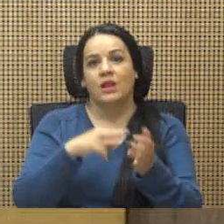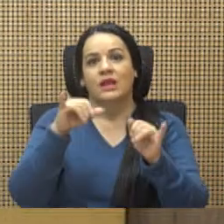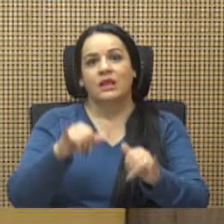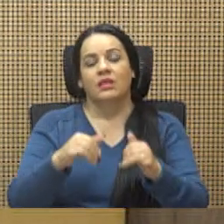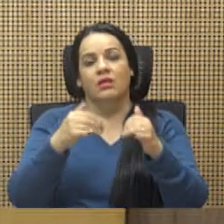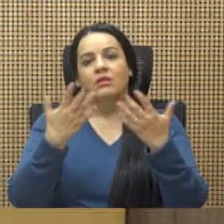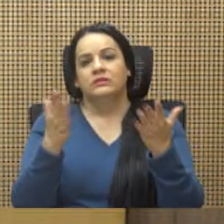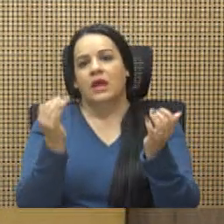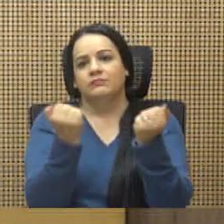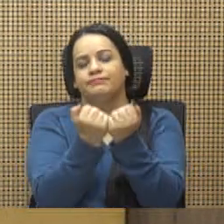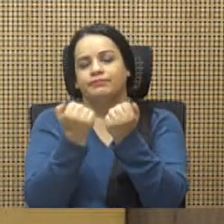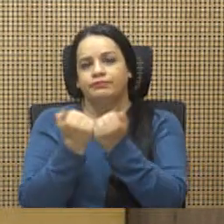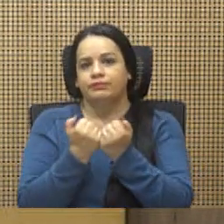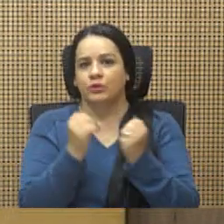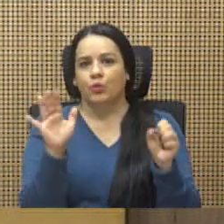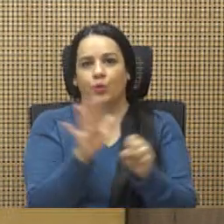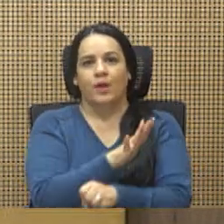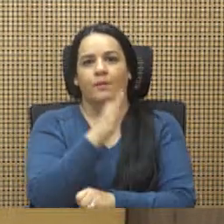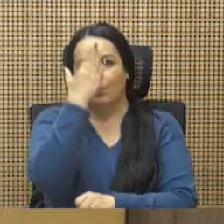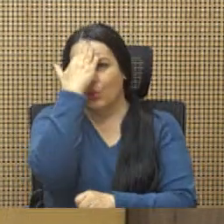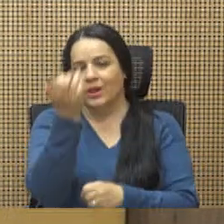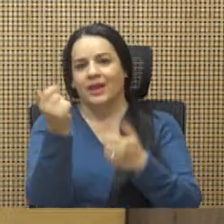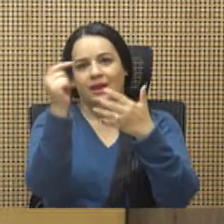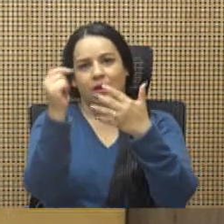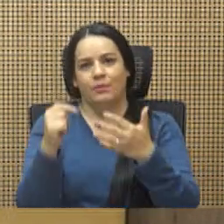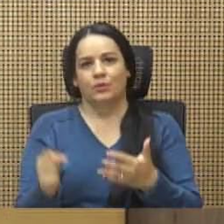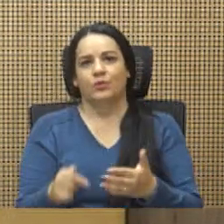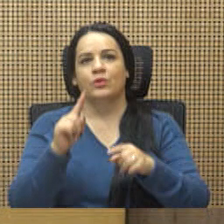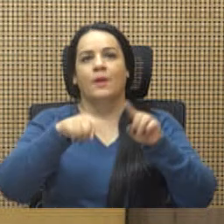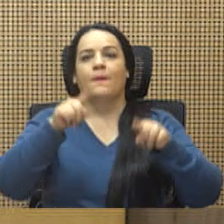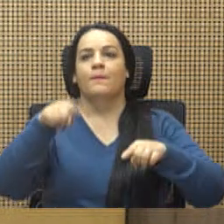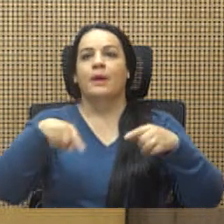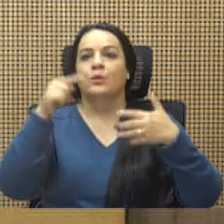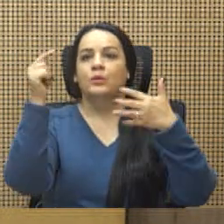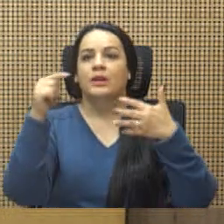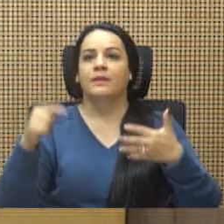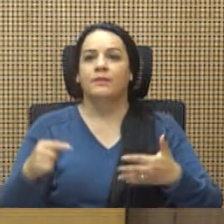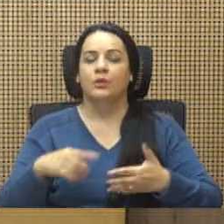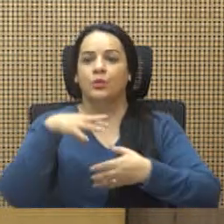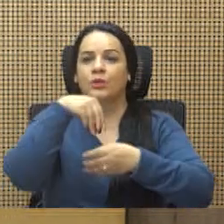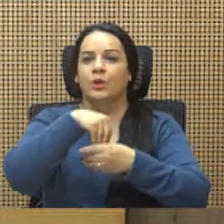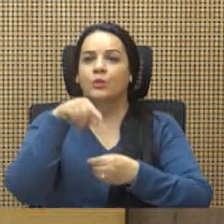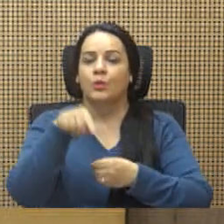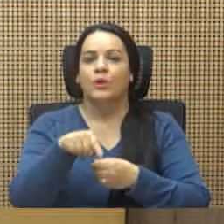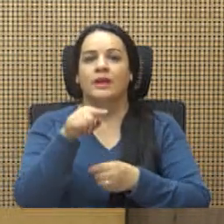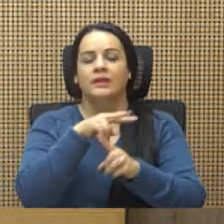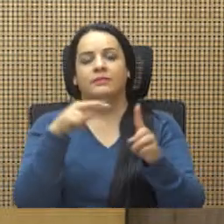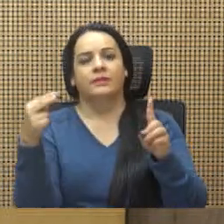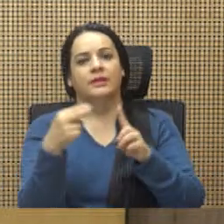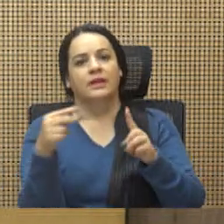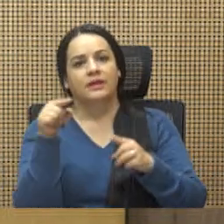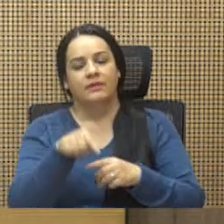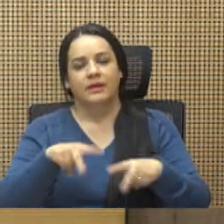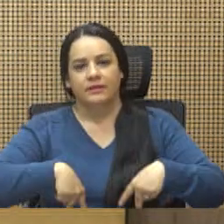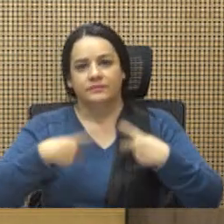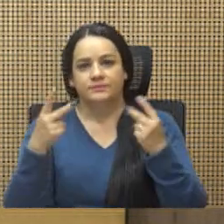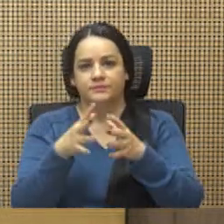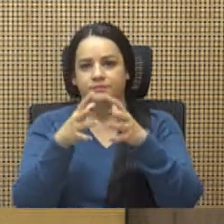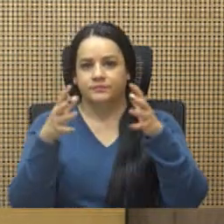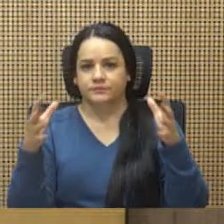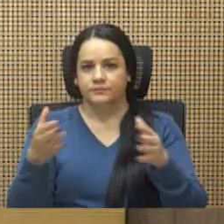totalmente por Qué elementos tenemos varios elementos dentro de ellos las expectativa de vida el crecimiento de la